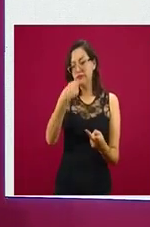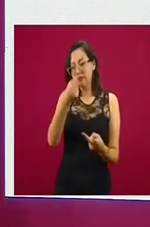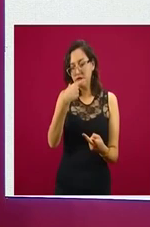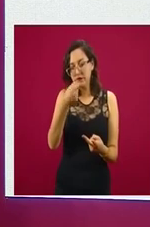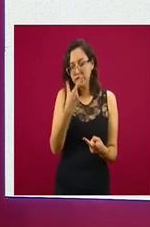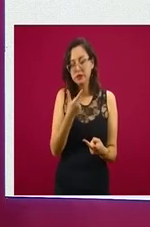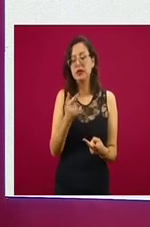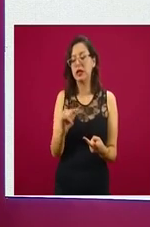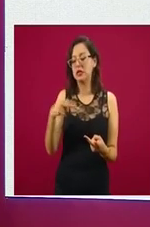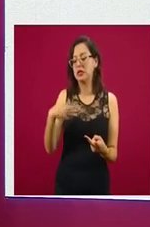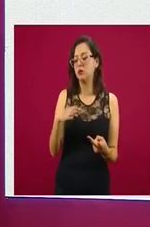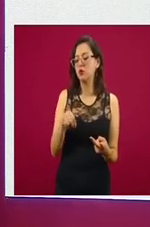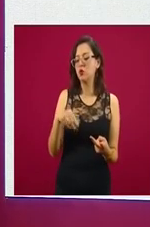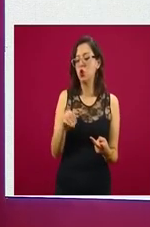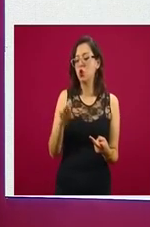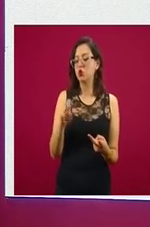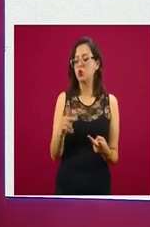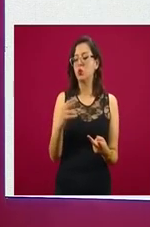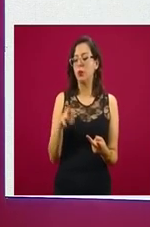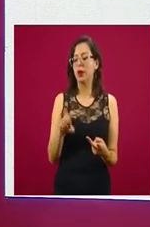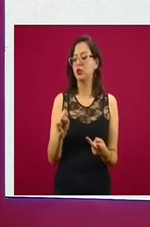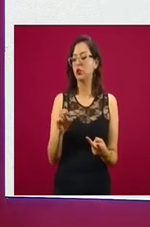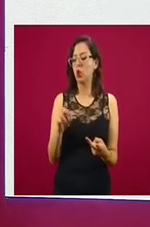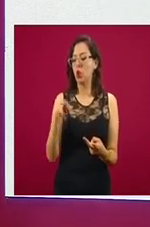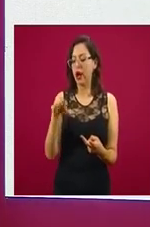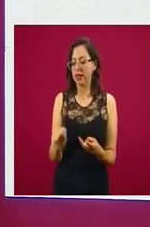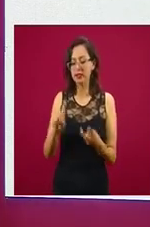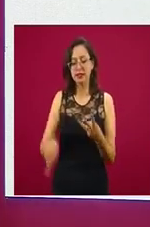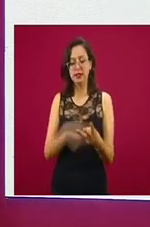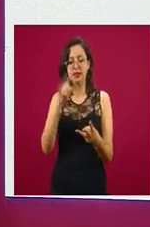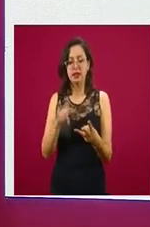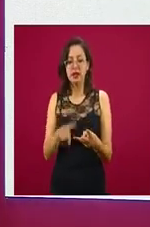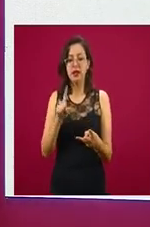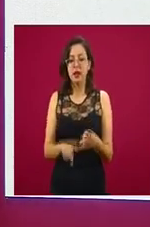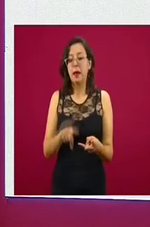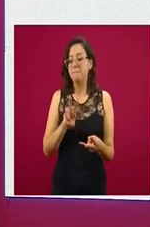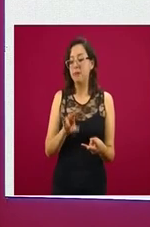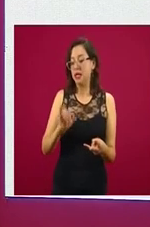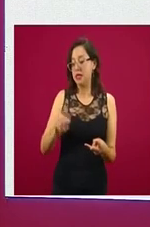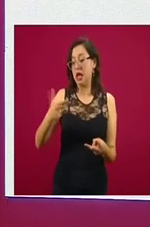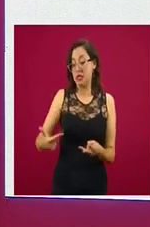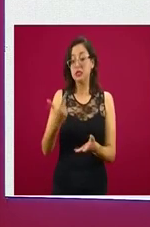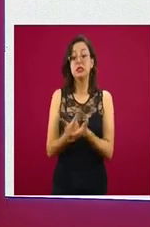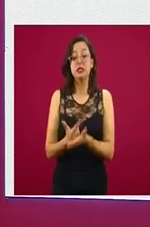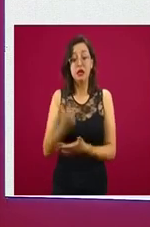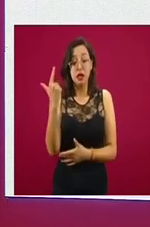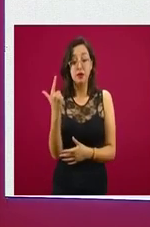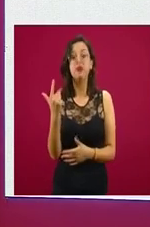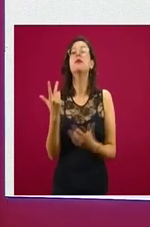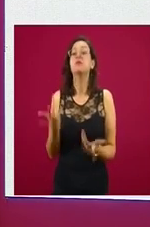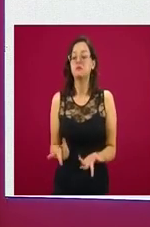inmunosupresores, incluye estados avanzados de la condición de vivir con el virus VIH, pueden